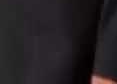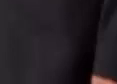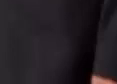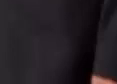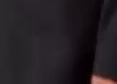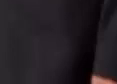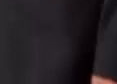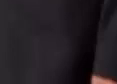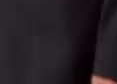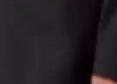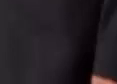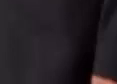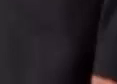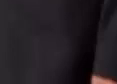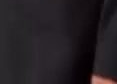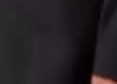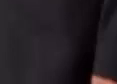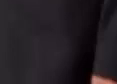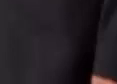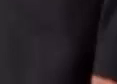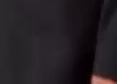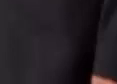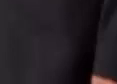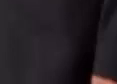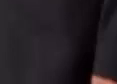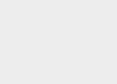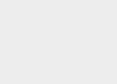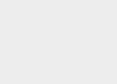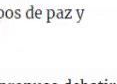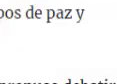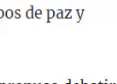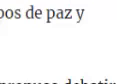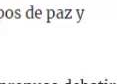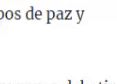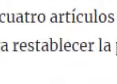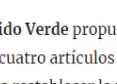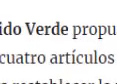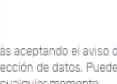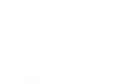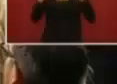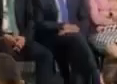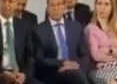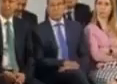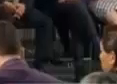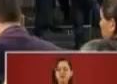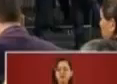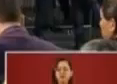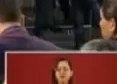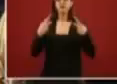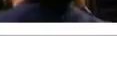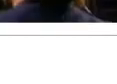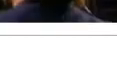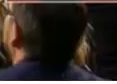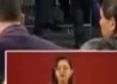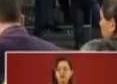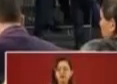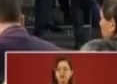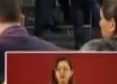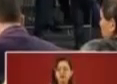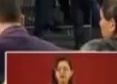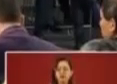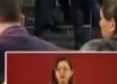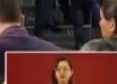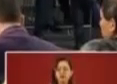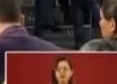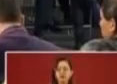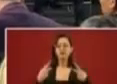opinión en la caja de los comentarios, por eso es que vamos a ver estos temas. El primero de ellos es acerca de la iniciativa que